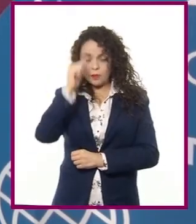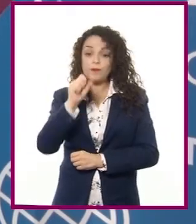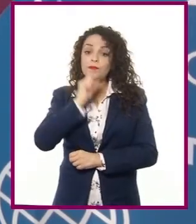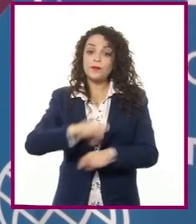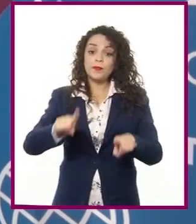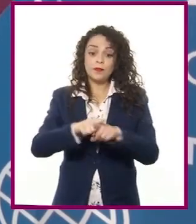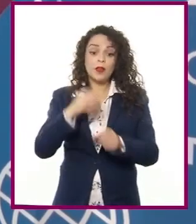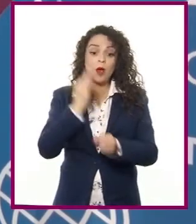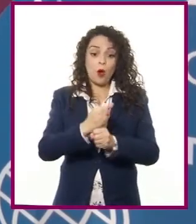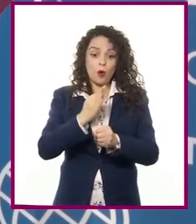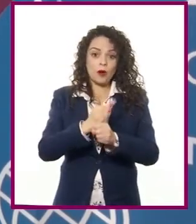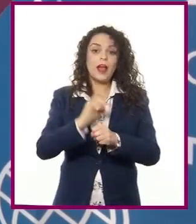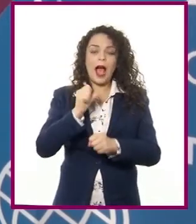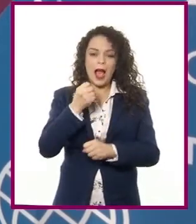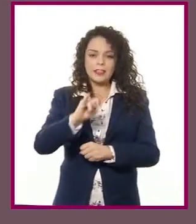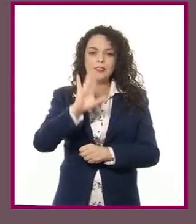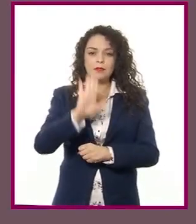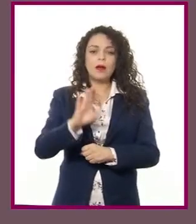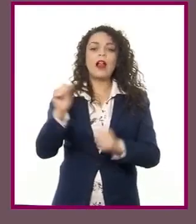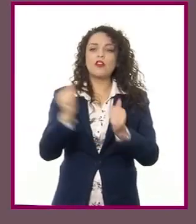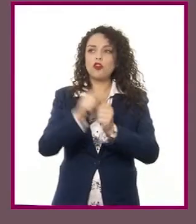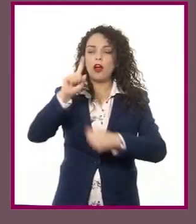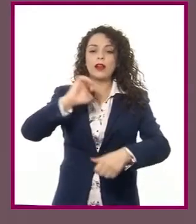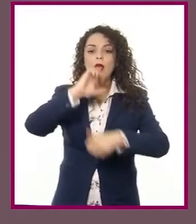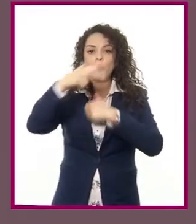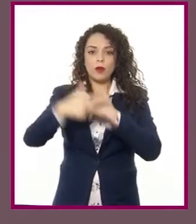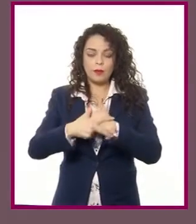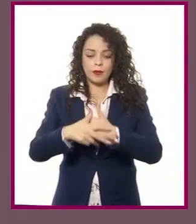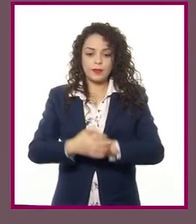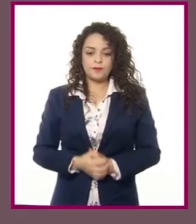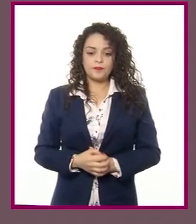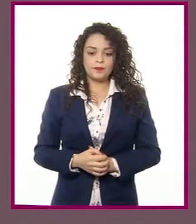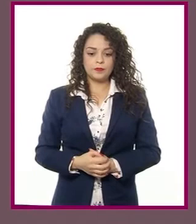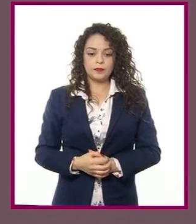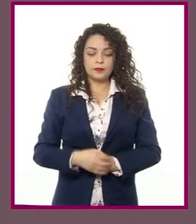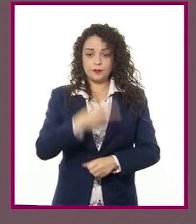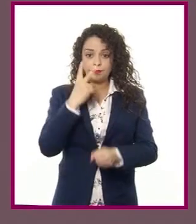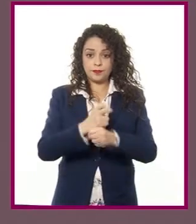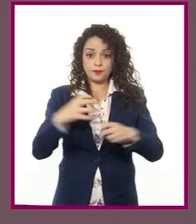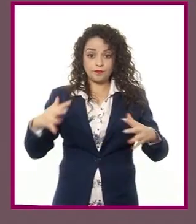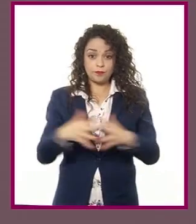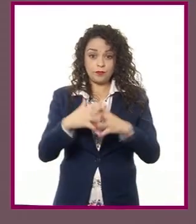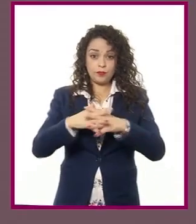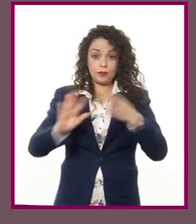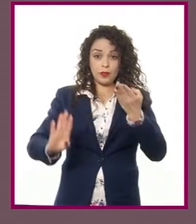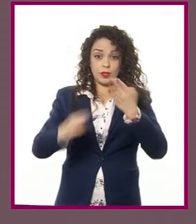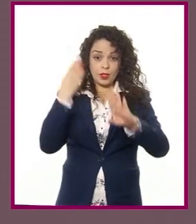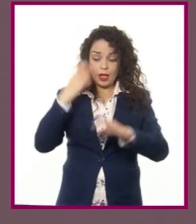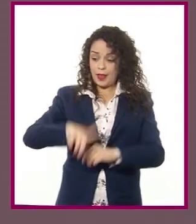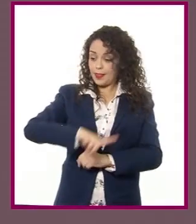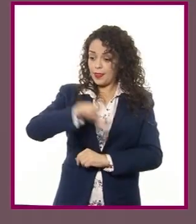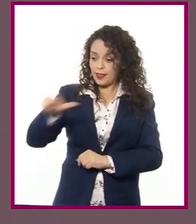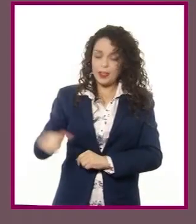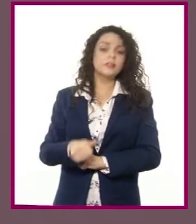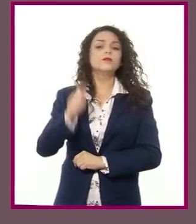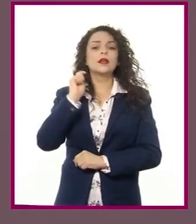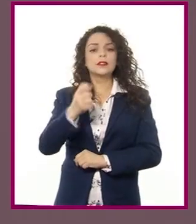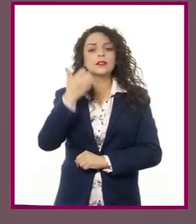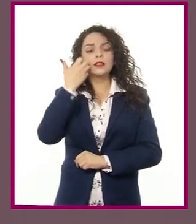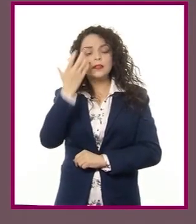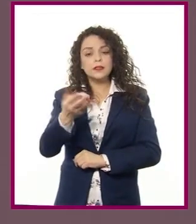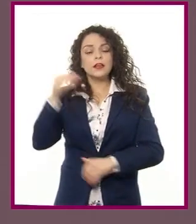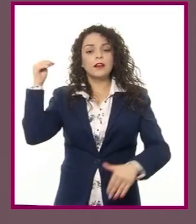día con la Unión Europea. Aparecida después de la Segunda Guerra Mundial, tuvo la finalidad de evitar el